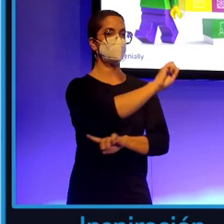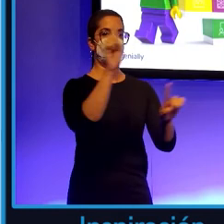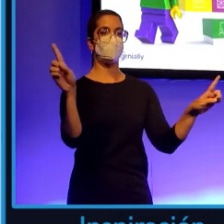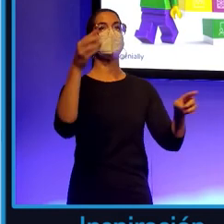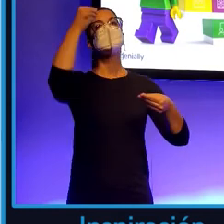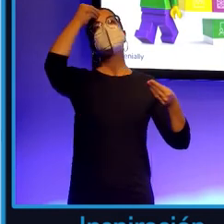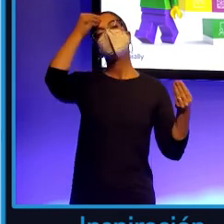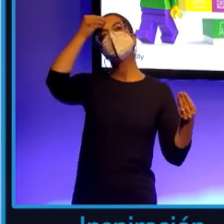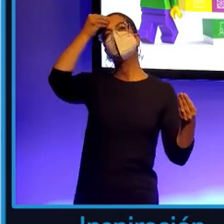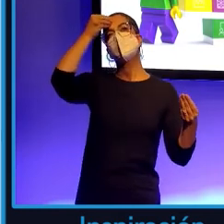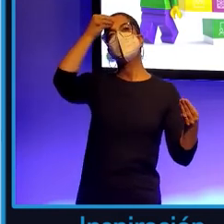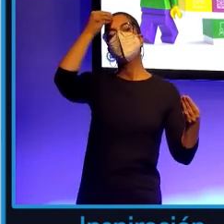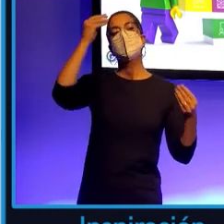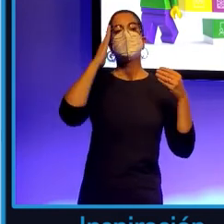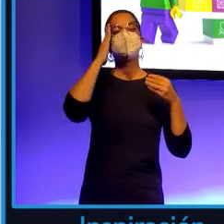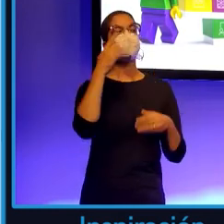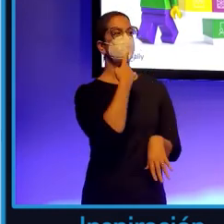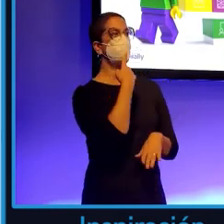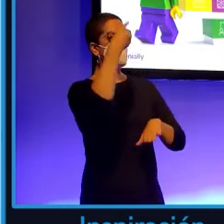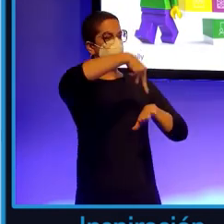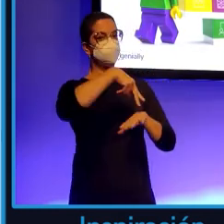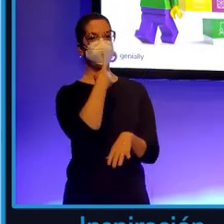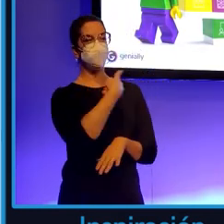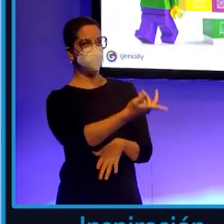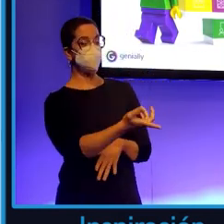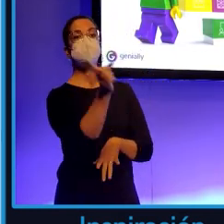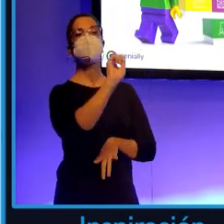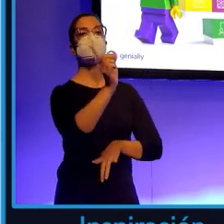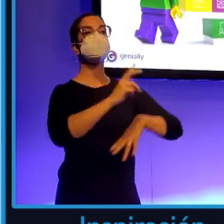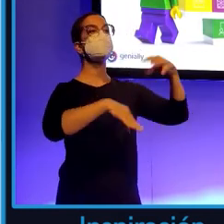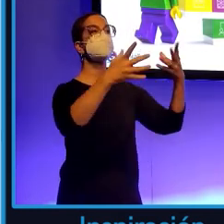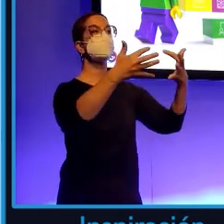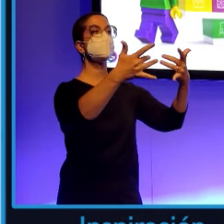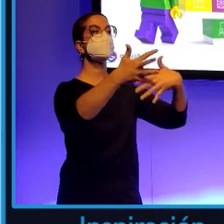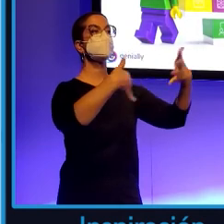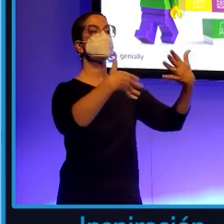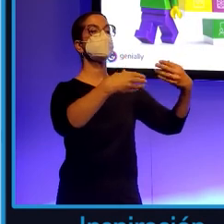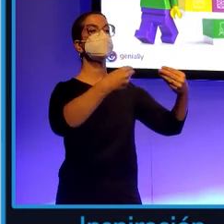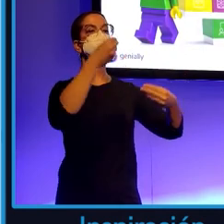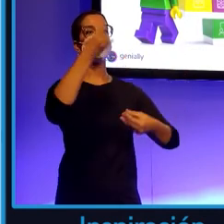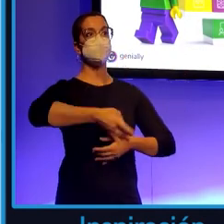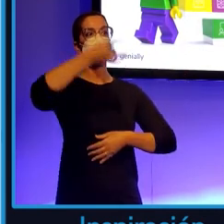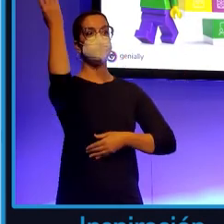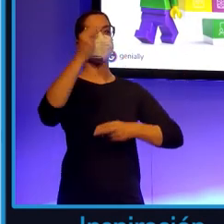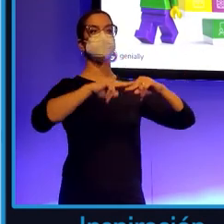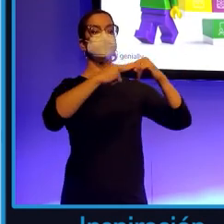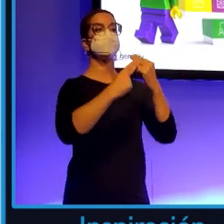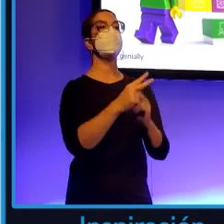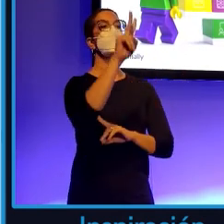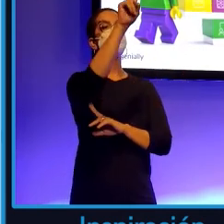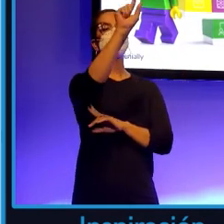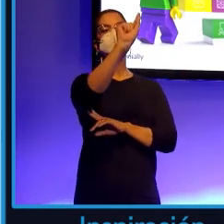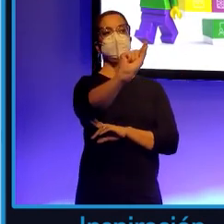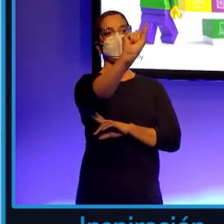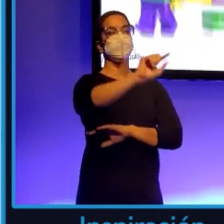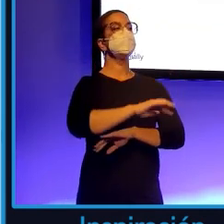ahora que hago que está diciendo ahora manuel encima el escenario simplemente manipulen y pónganse a poner directamente piezas vamos a darnos esos dos